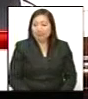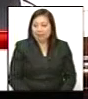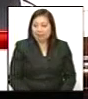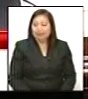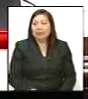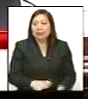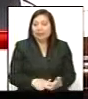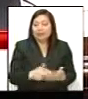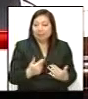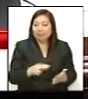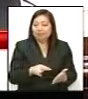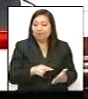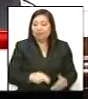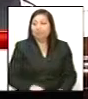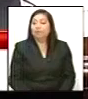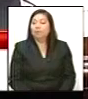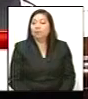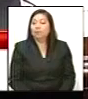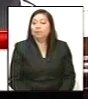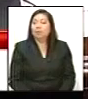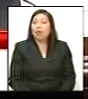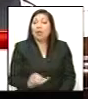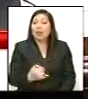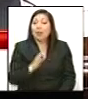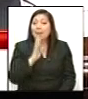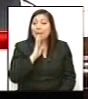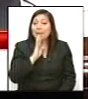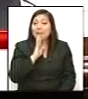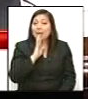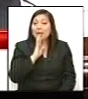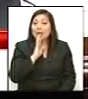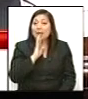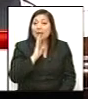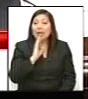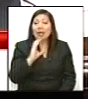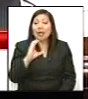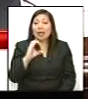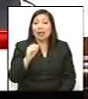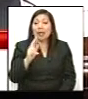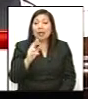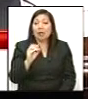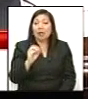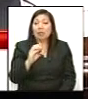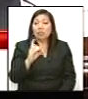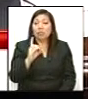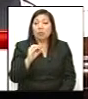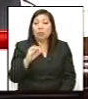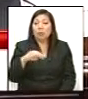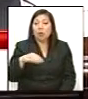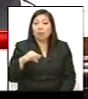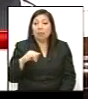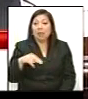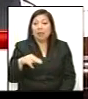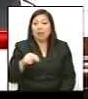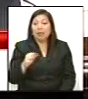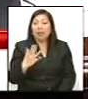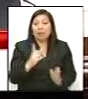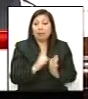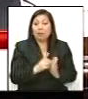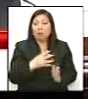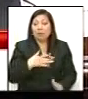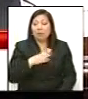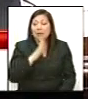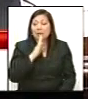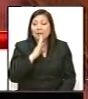que ha sido leído. Tiene la palabra el congresista Carlos Domínguez, presidente de la Comisión de Descentralización, hasta por 10